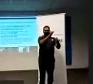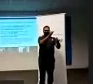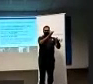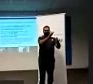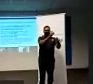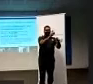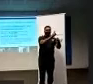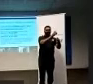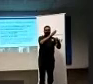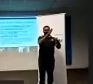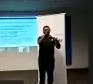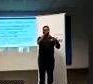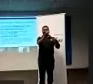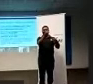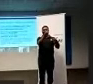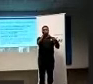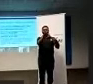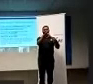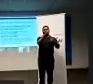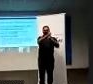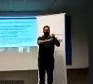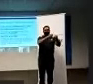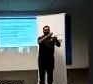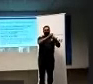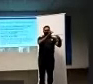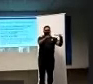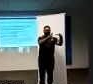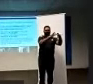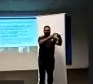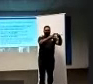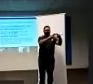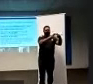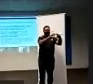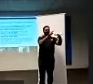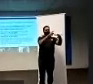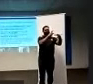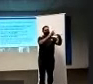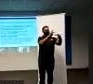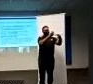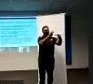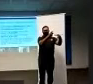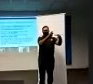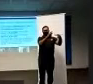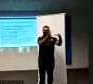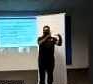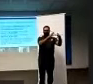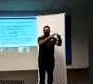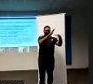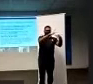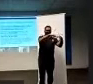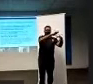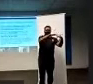años, en donde la estimación puntual de la eficacia de la vacuna fue la siguiente. En pacientes sin antecedentes